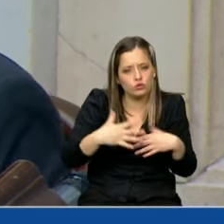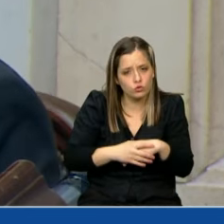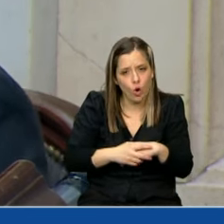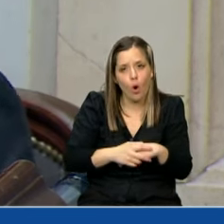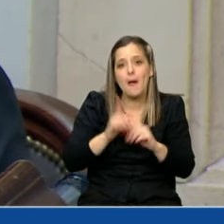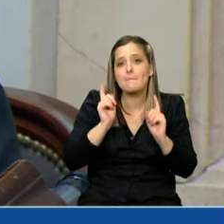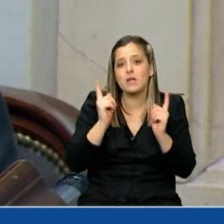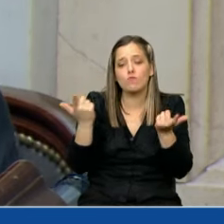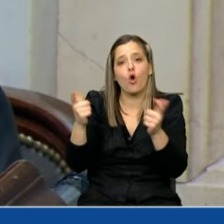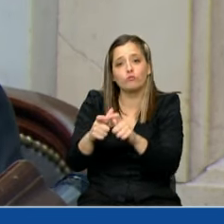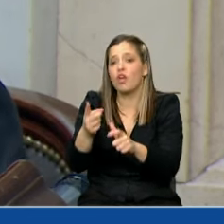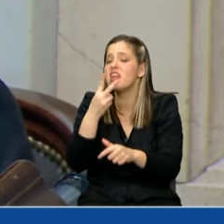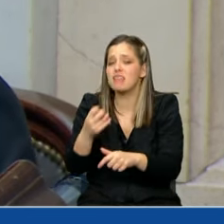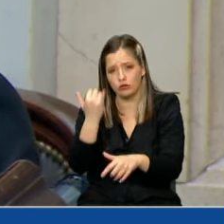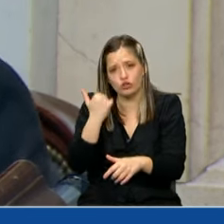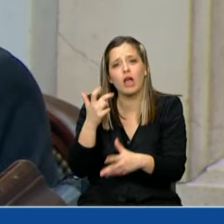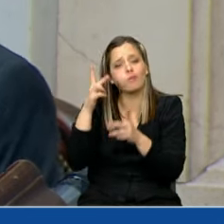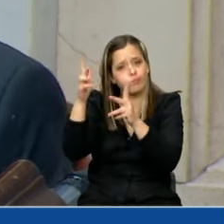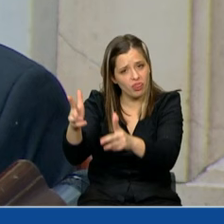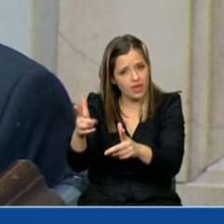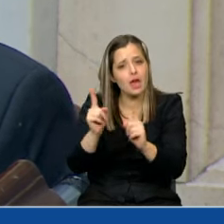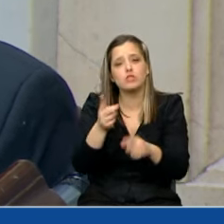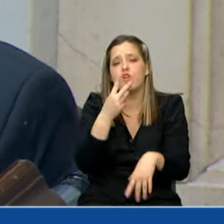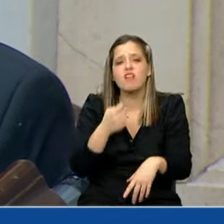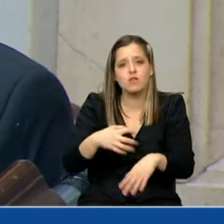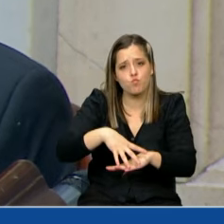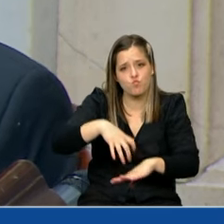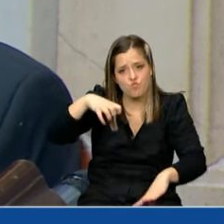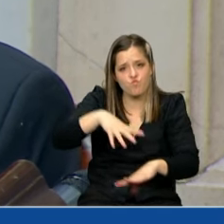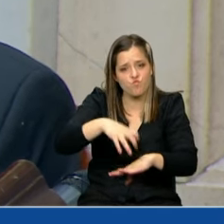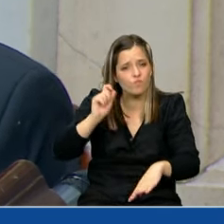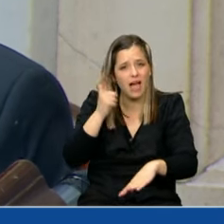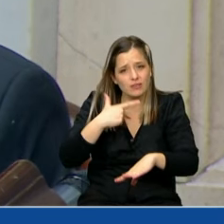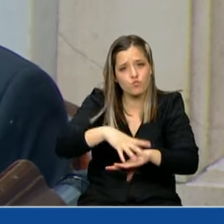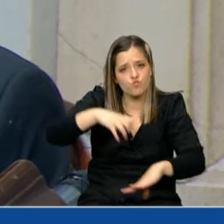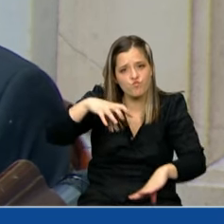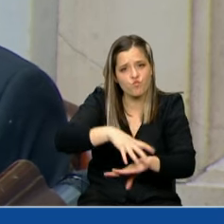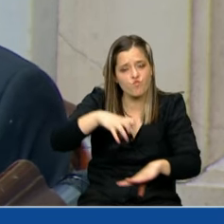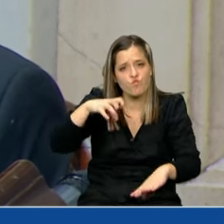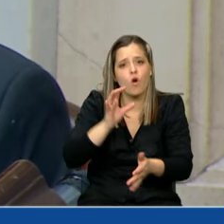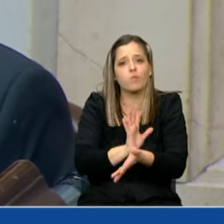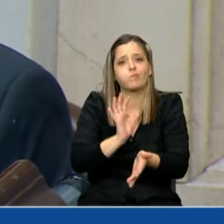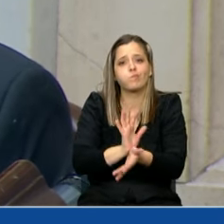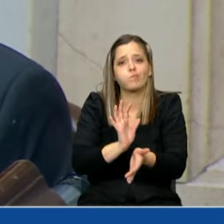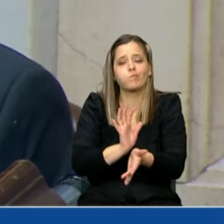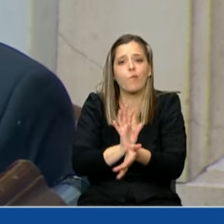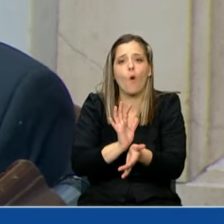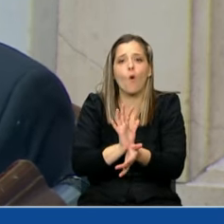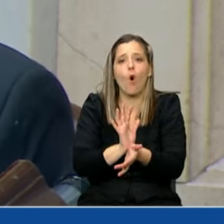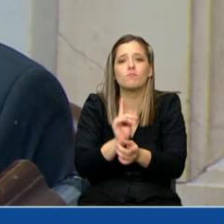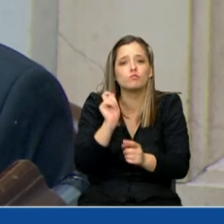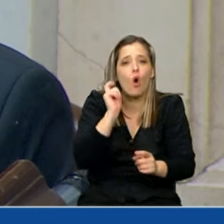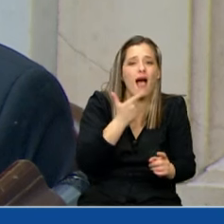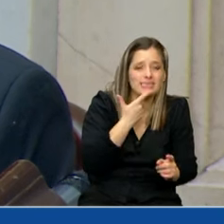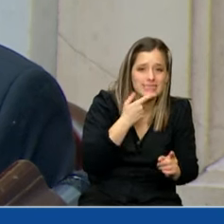es una inconsistencia operacional es imposible comparar un producto no convencional